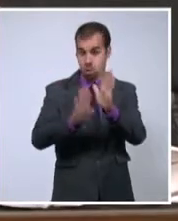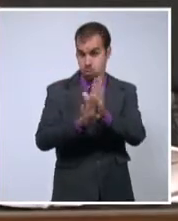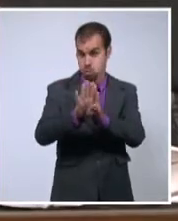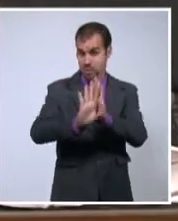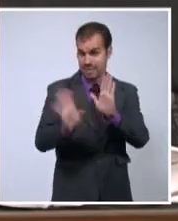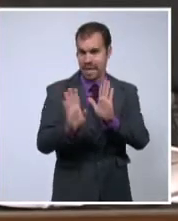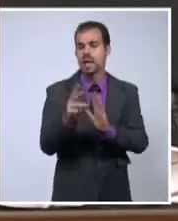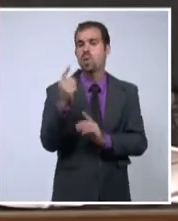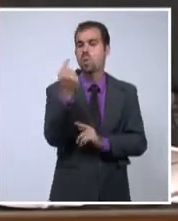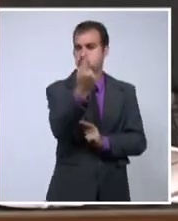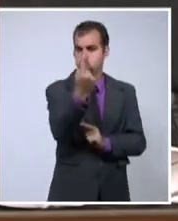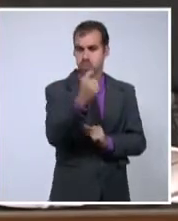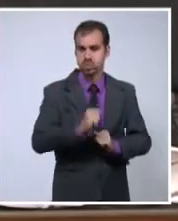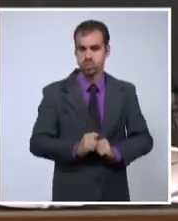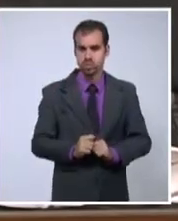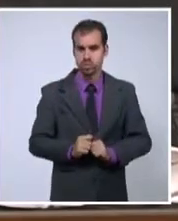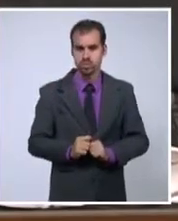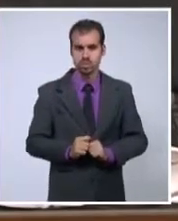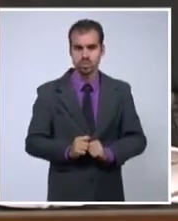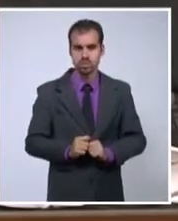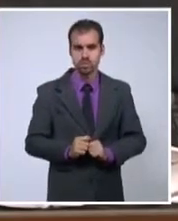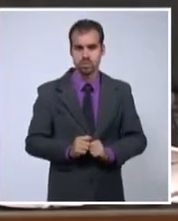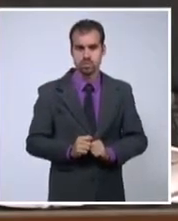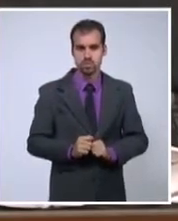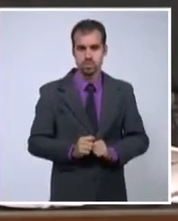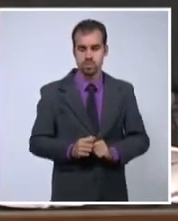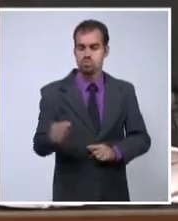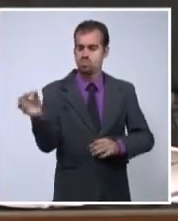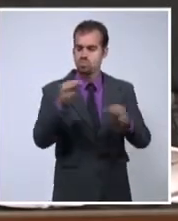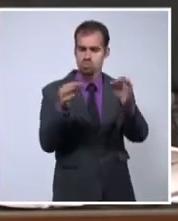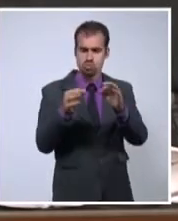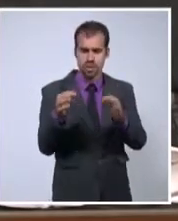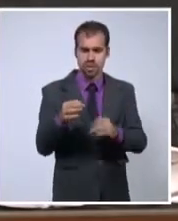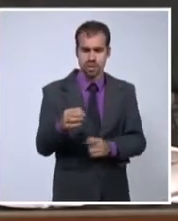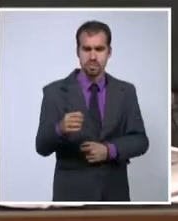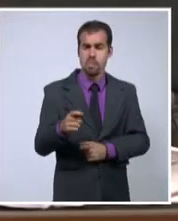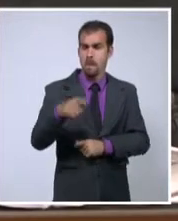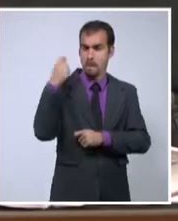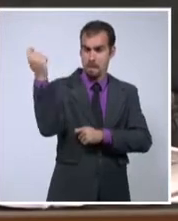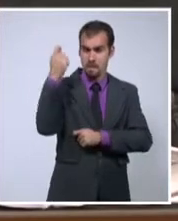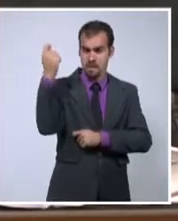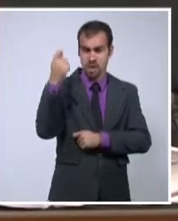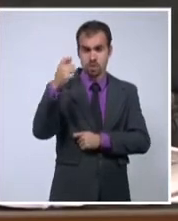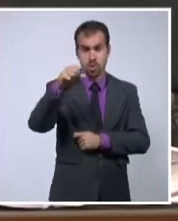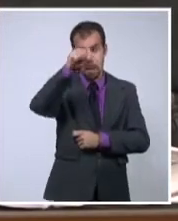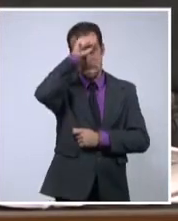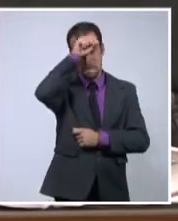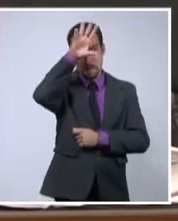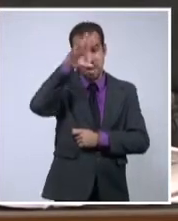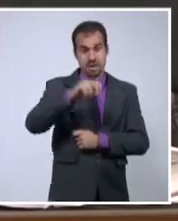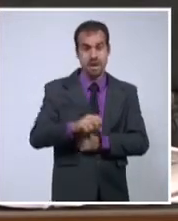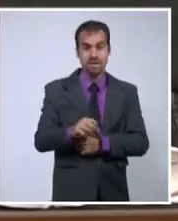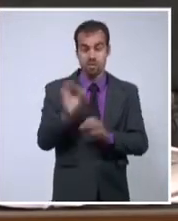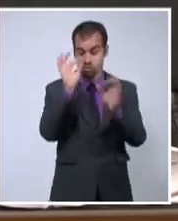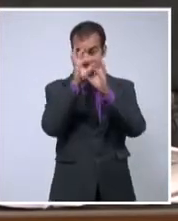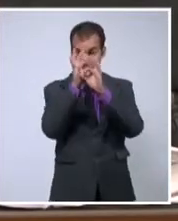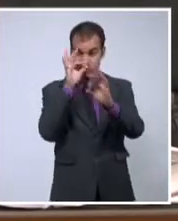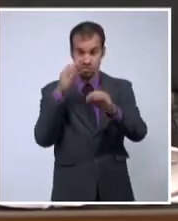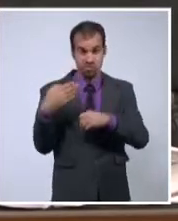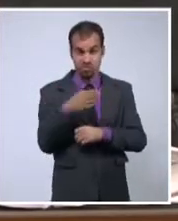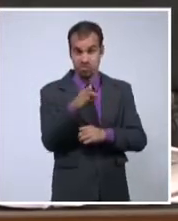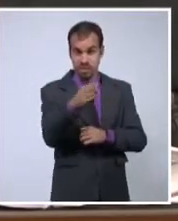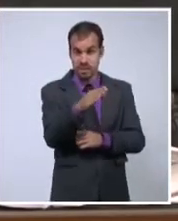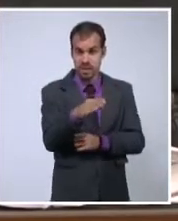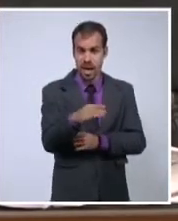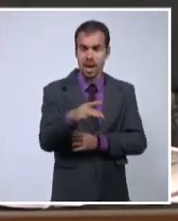y al mismo tiempo que pasen los municipios de Manto, Amina, Viñales, La Palma, Los Palacios, San Luis